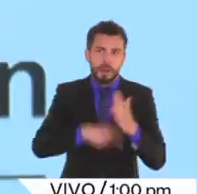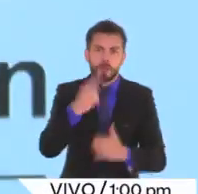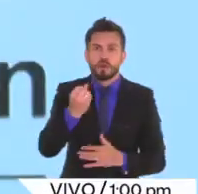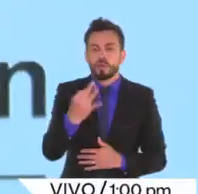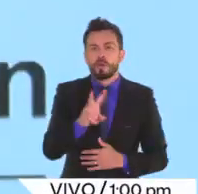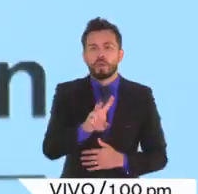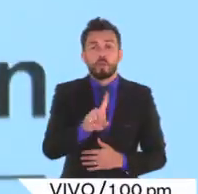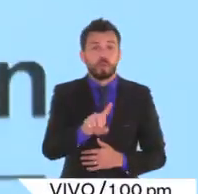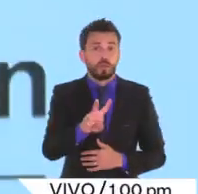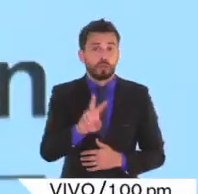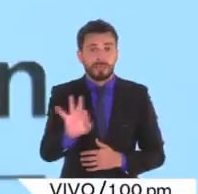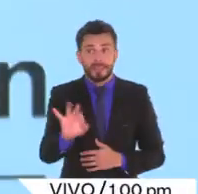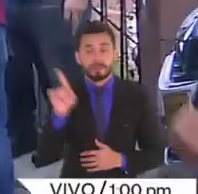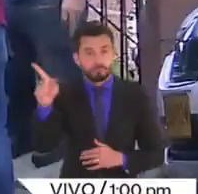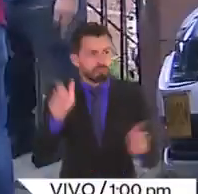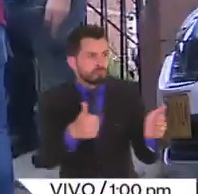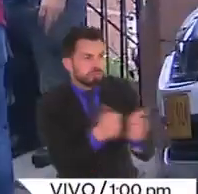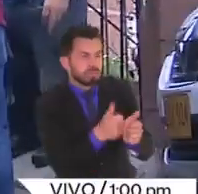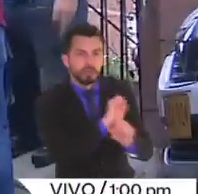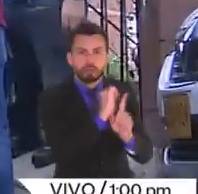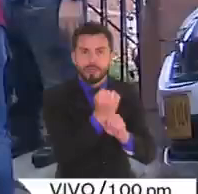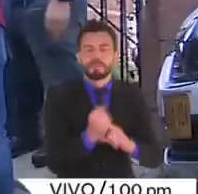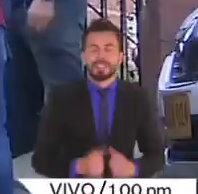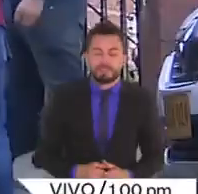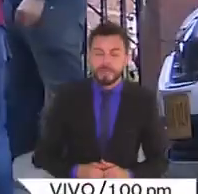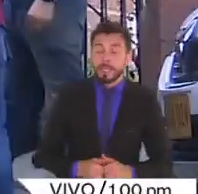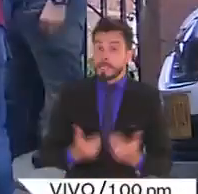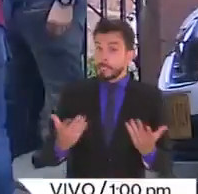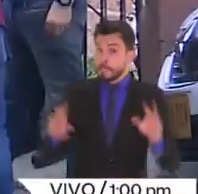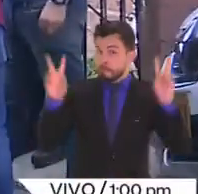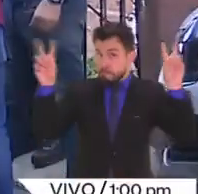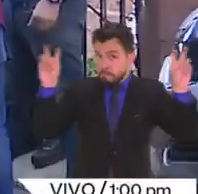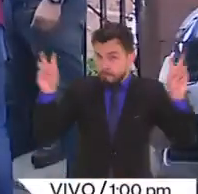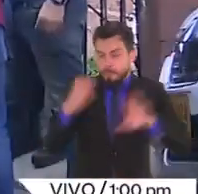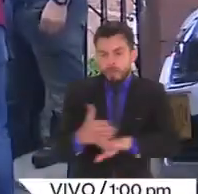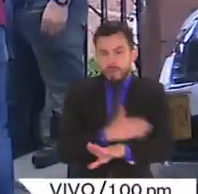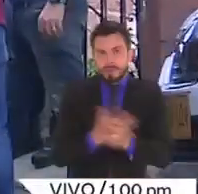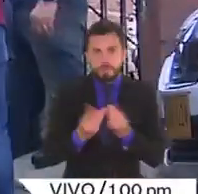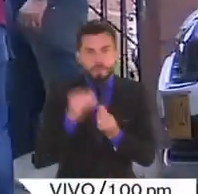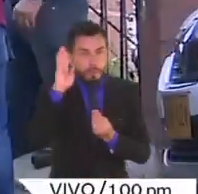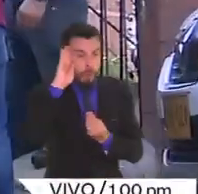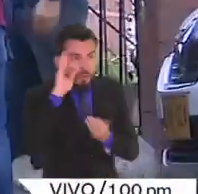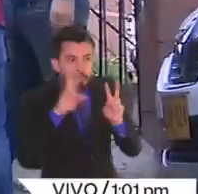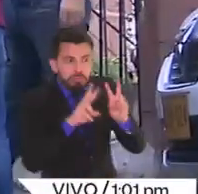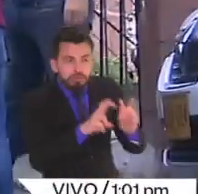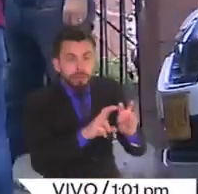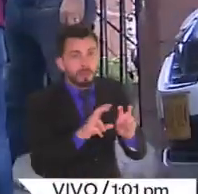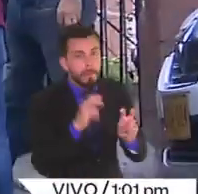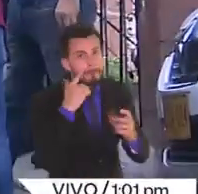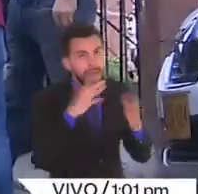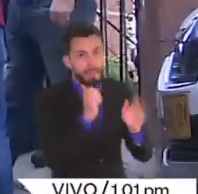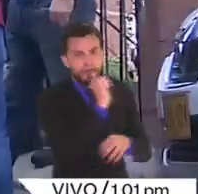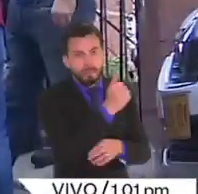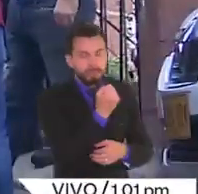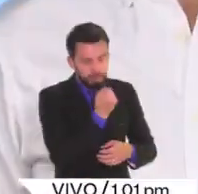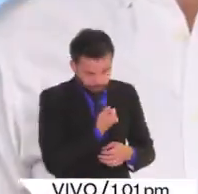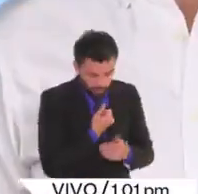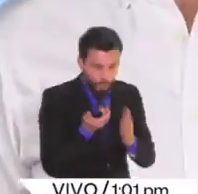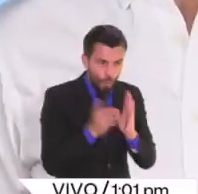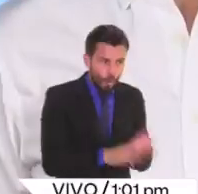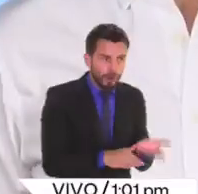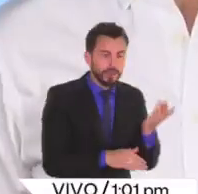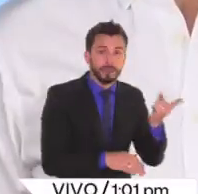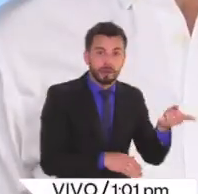1 2 3 donde hay asistencia social preliminarmente lo que podemos establecer es que se trataría de un suicidio colectivo no hay